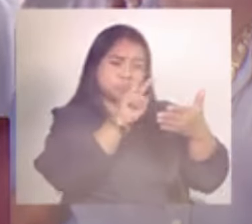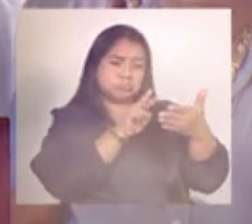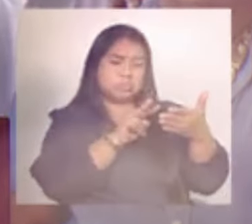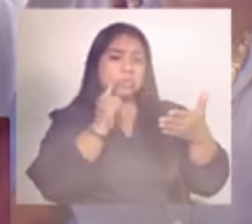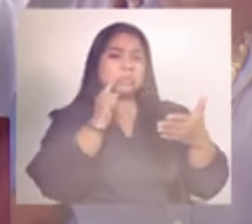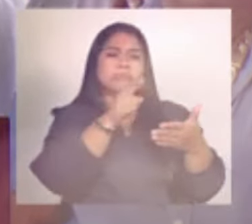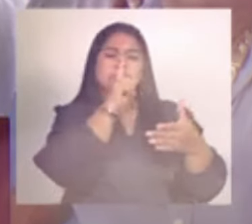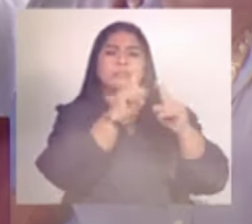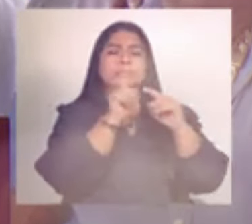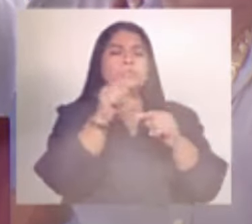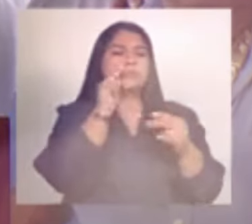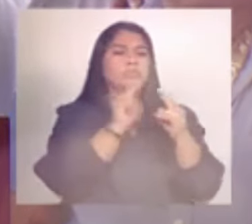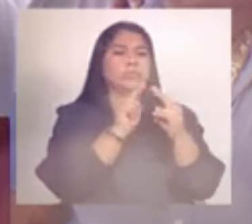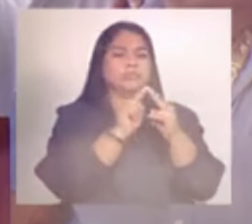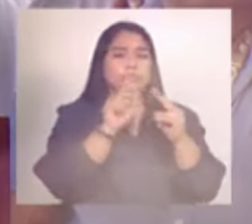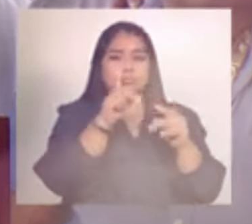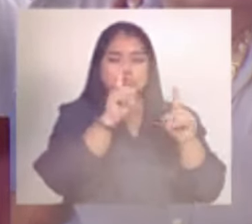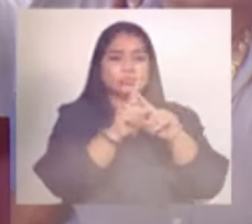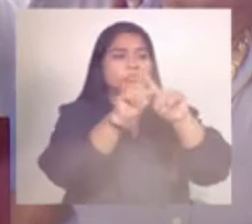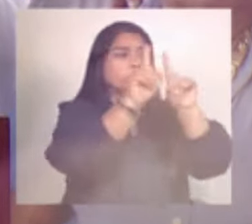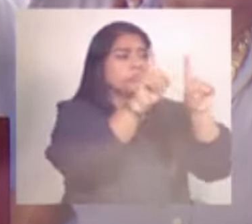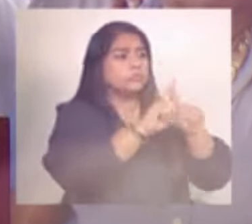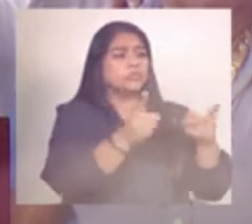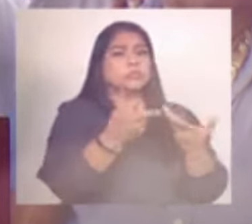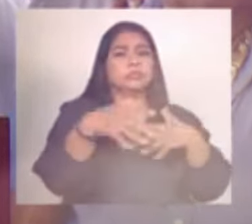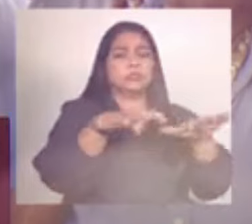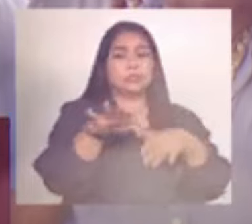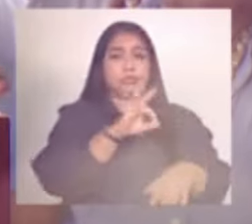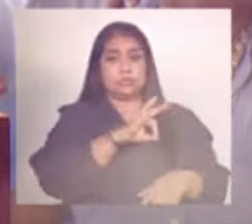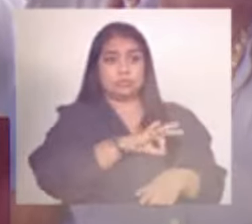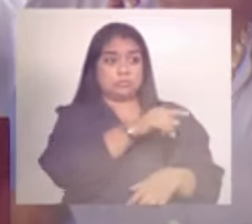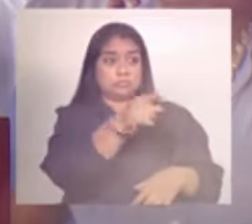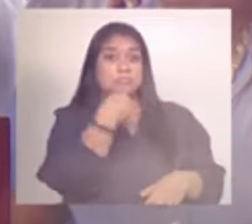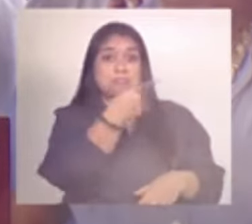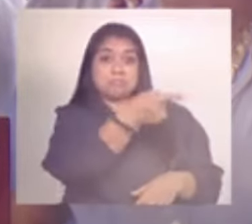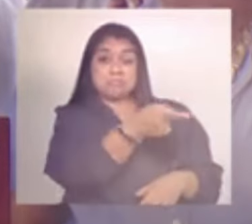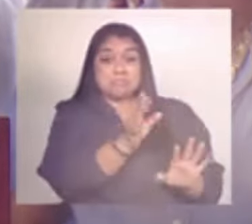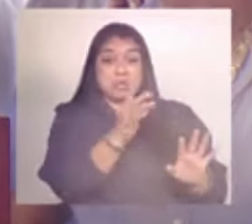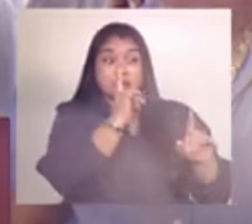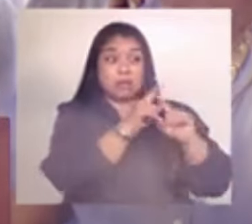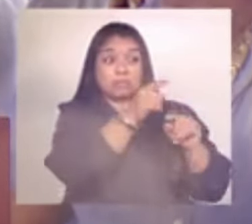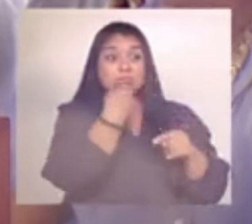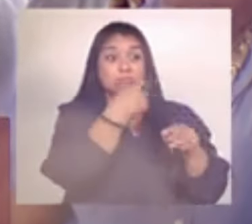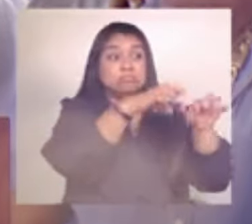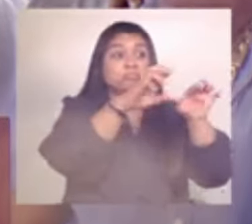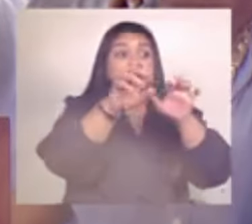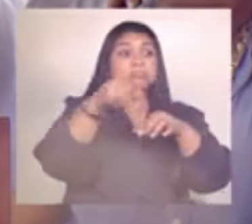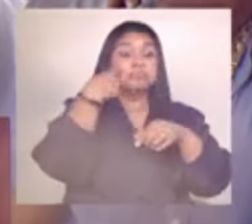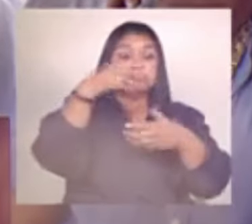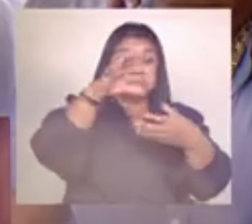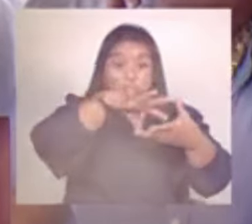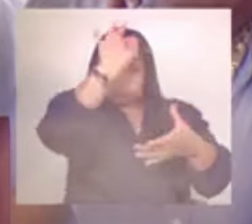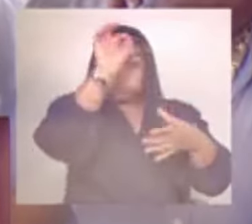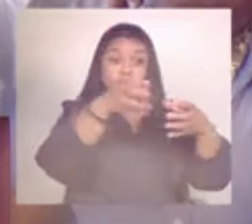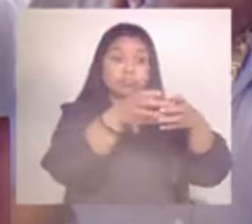conocer, escuchar a los distintos actores de la sociedad, y nos pareció que dentro de las personas que habían sido seleccionadas,